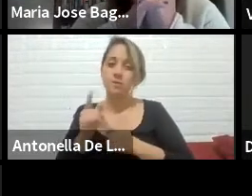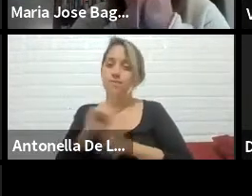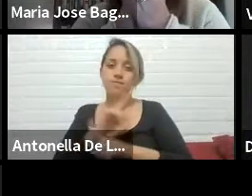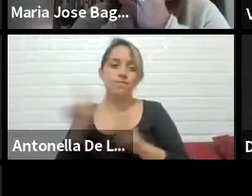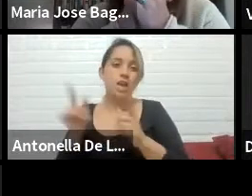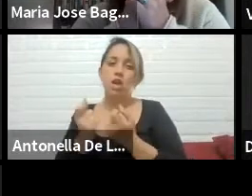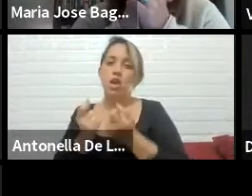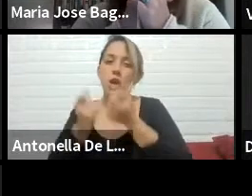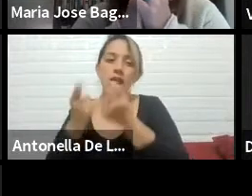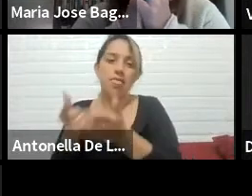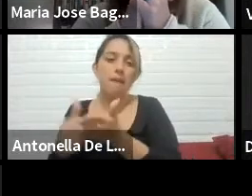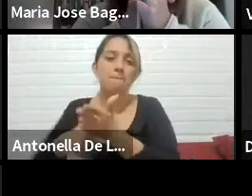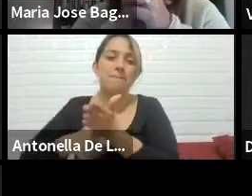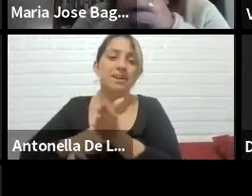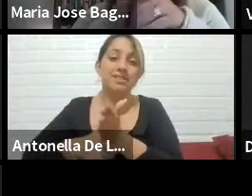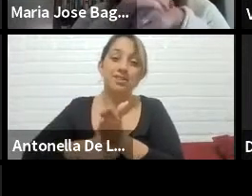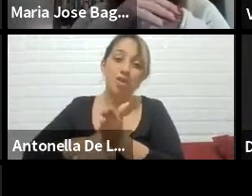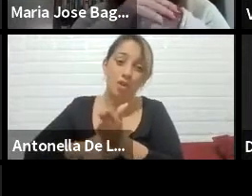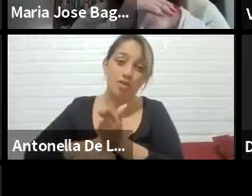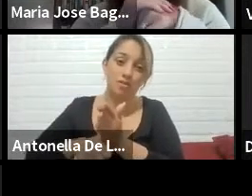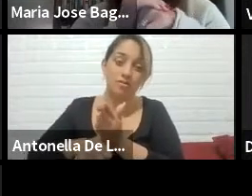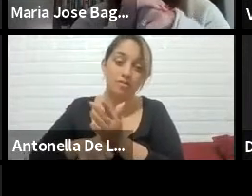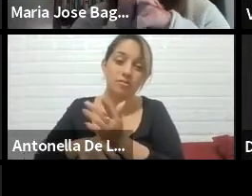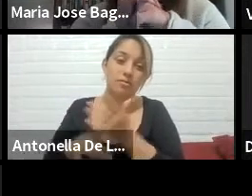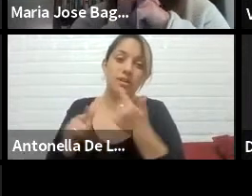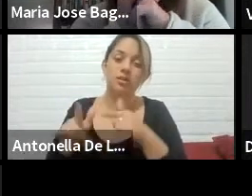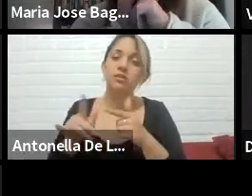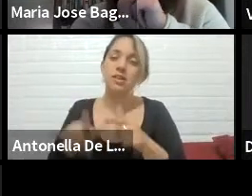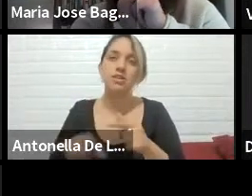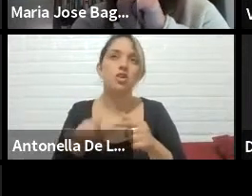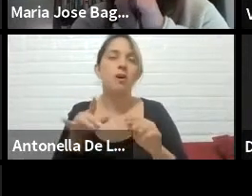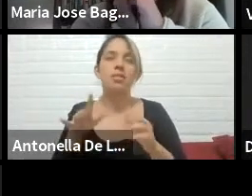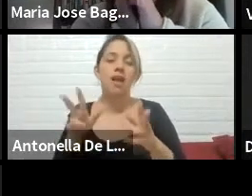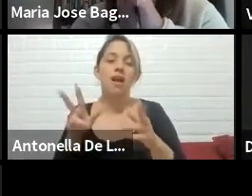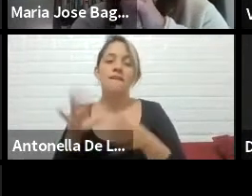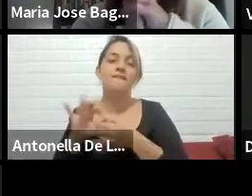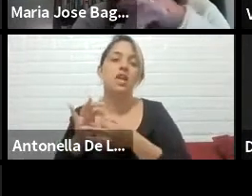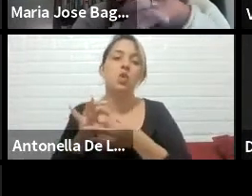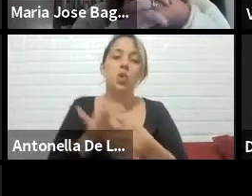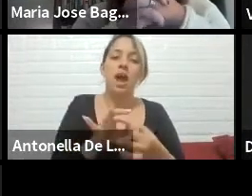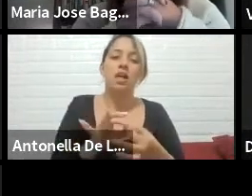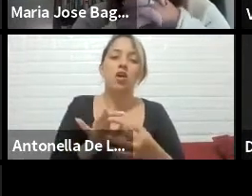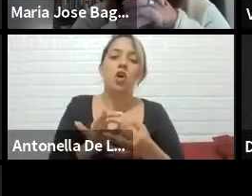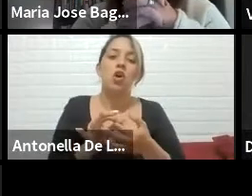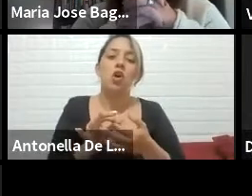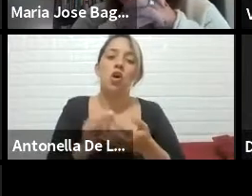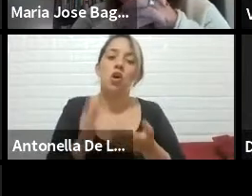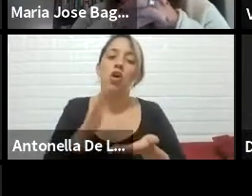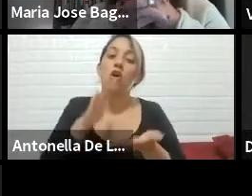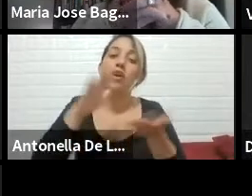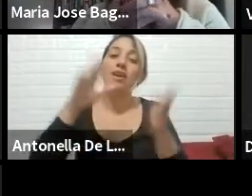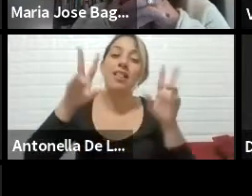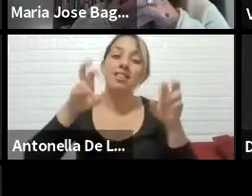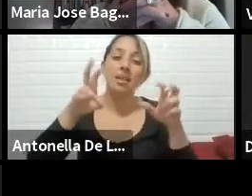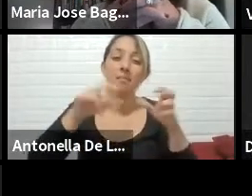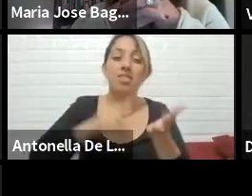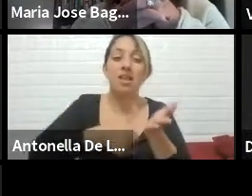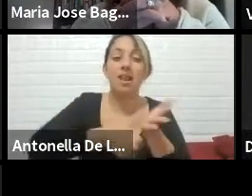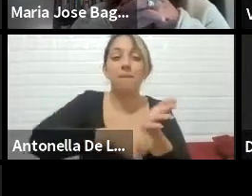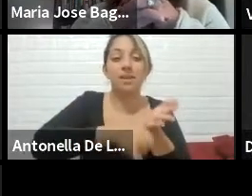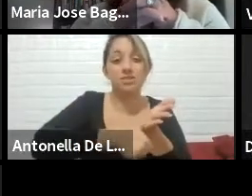la pensión. O sea, está muy vinculado directamente a la asignación de la pensión.